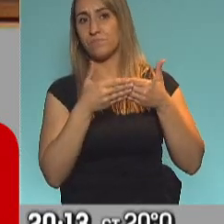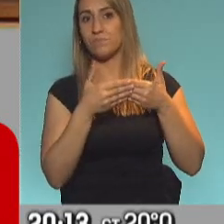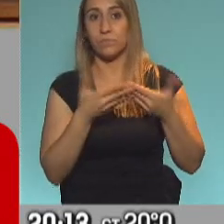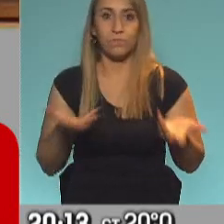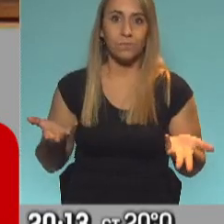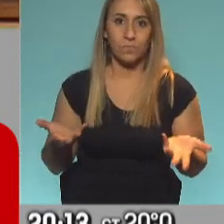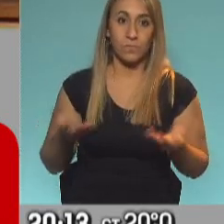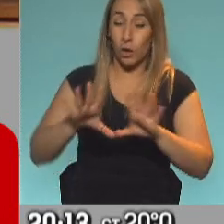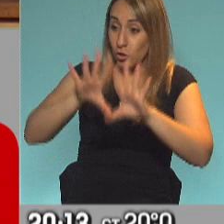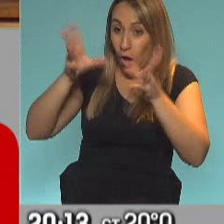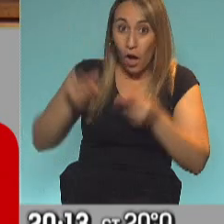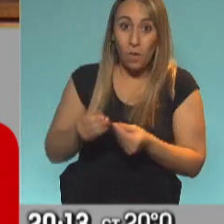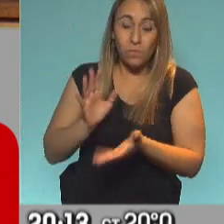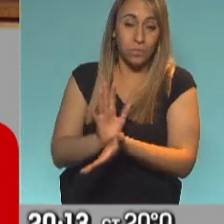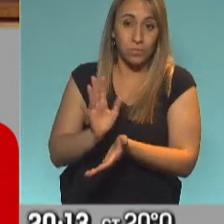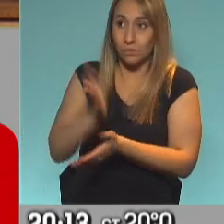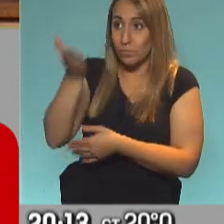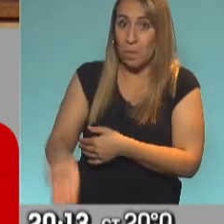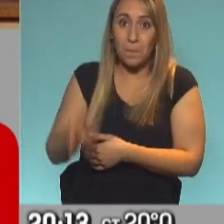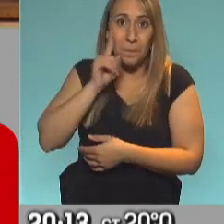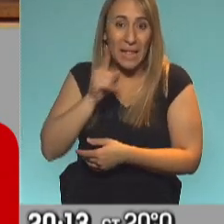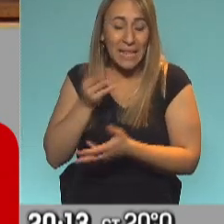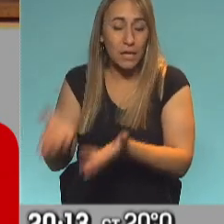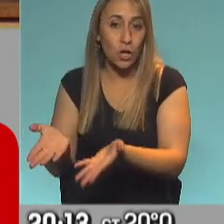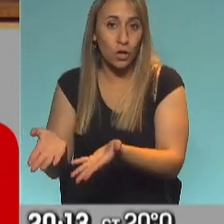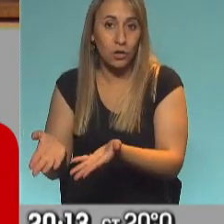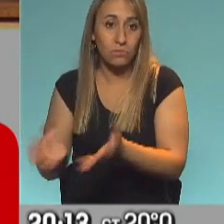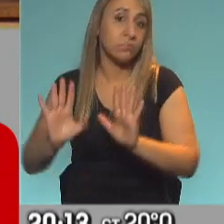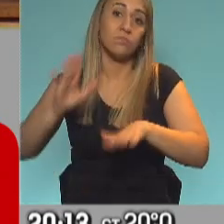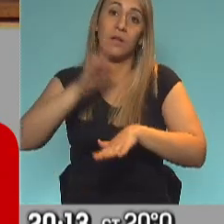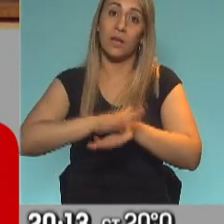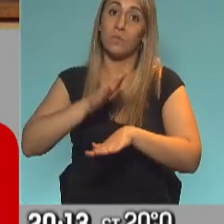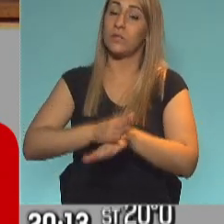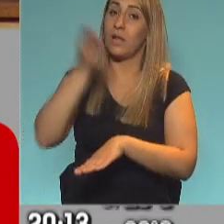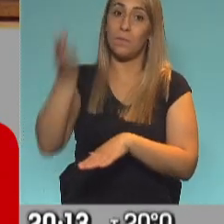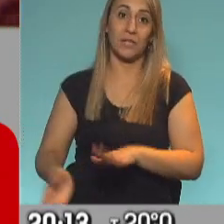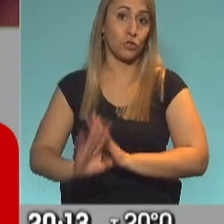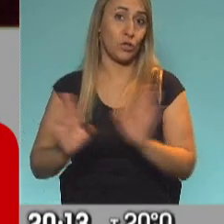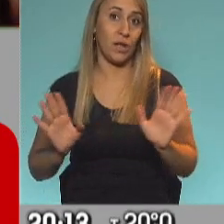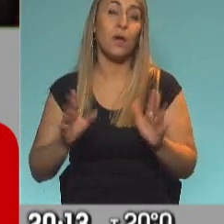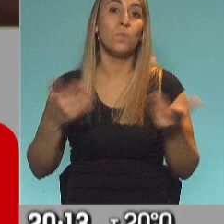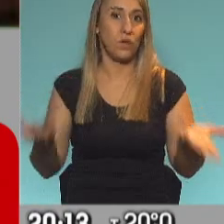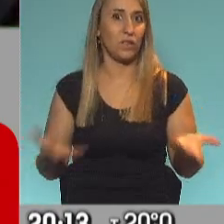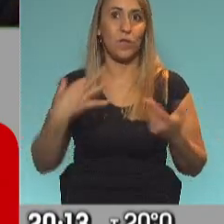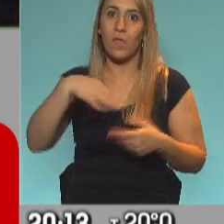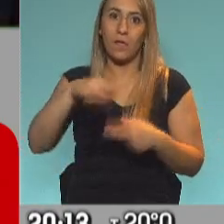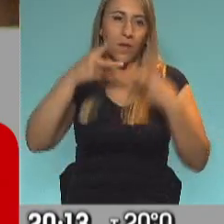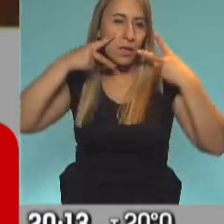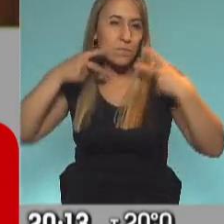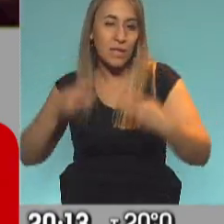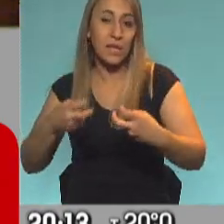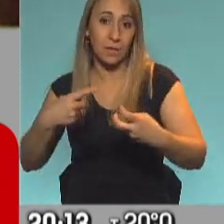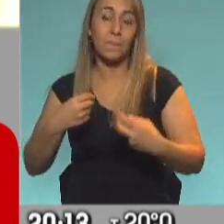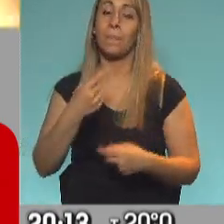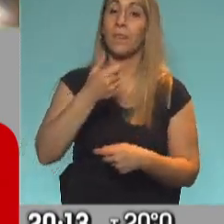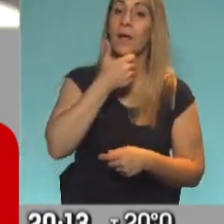puesta en peligro, autopuesta en peligro, es responsabilidad solamente de él. ¿Qué es lo que estamos diciendo? Que lo que se va a tener que investigar es si en la medicación